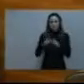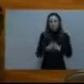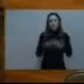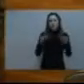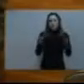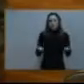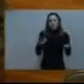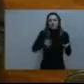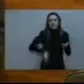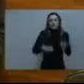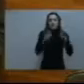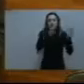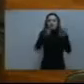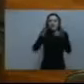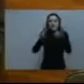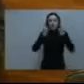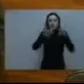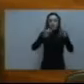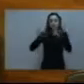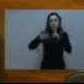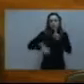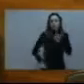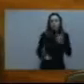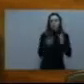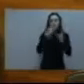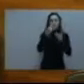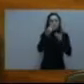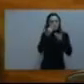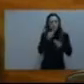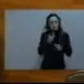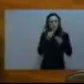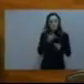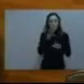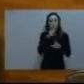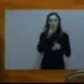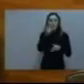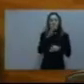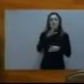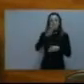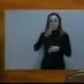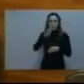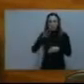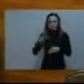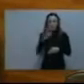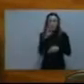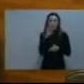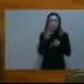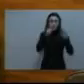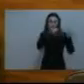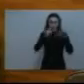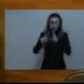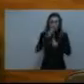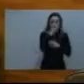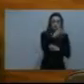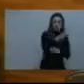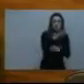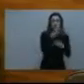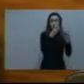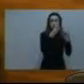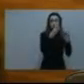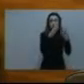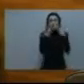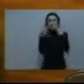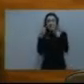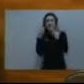personal docente a través de los centros del profesorado y de recursos, que han permitido impartir formación a 879 docentes